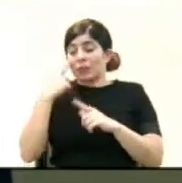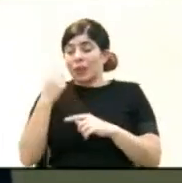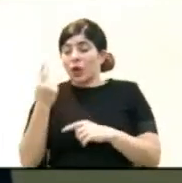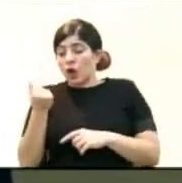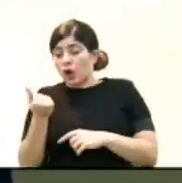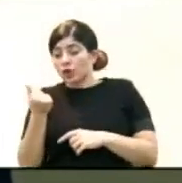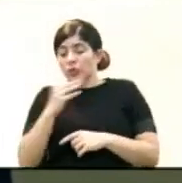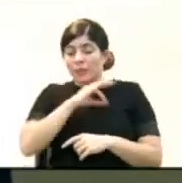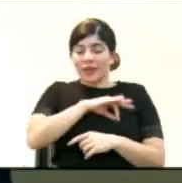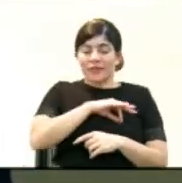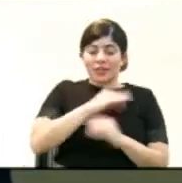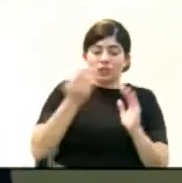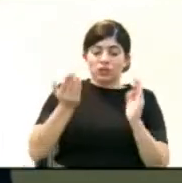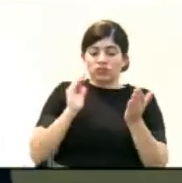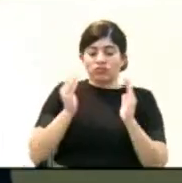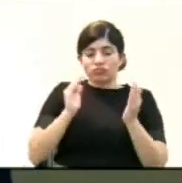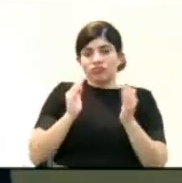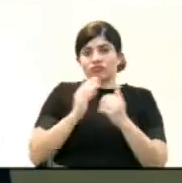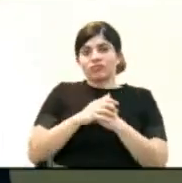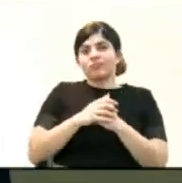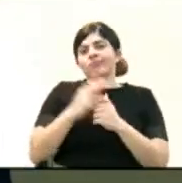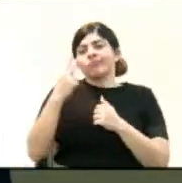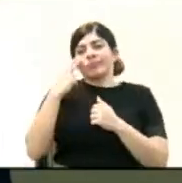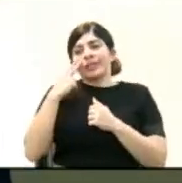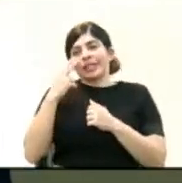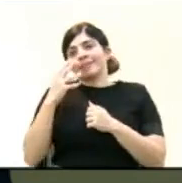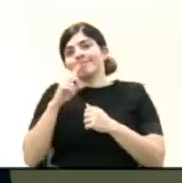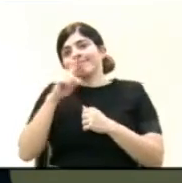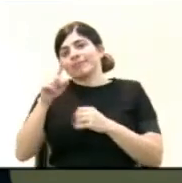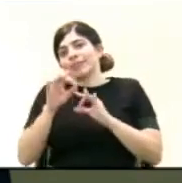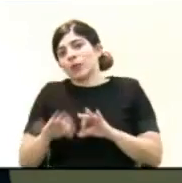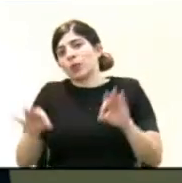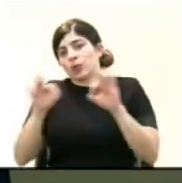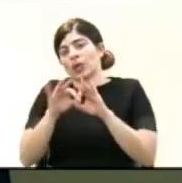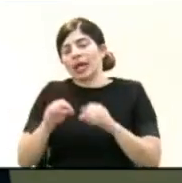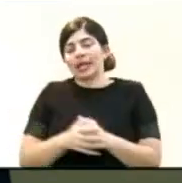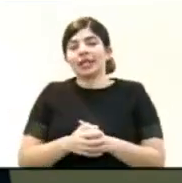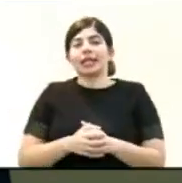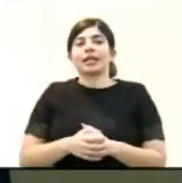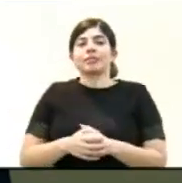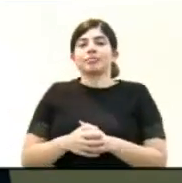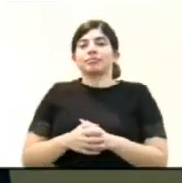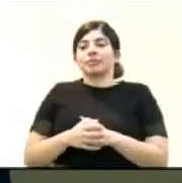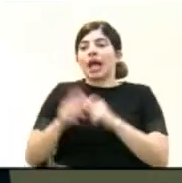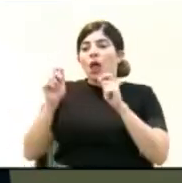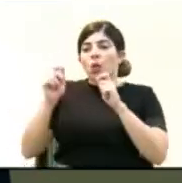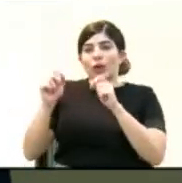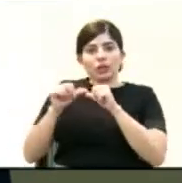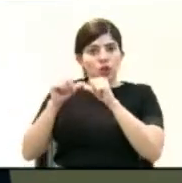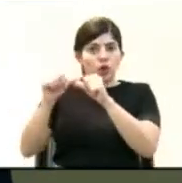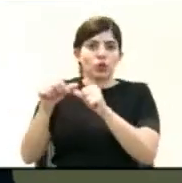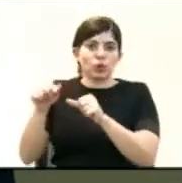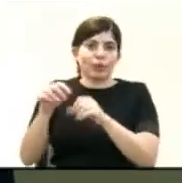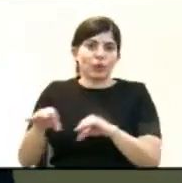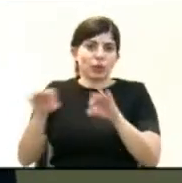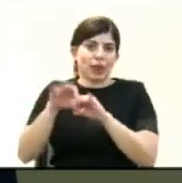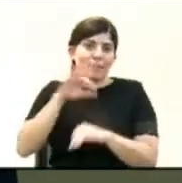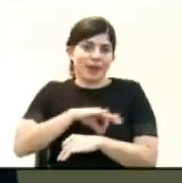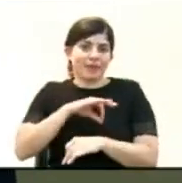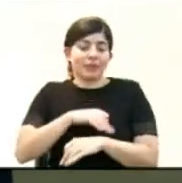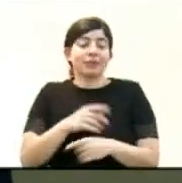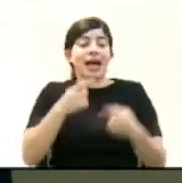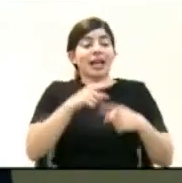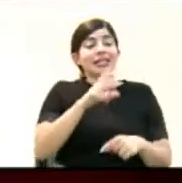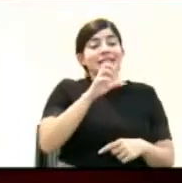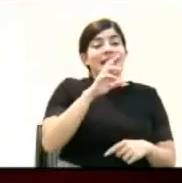costo-beneficio, se considera que es importante poder permitir que la educación continúe. También acontecer